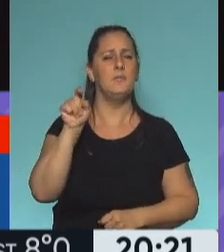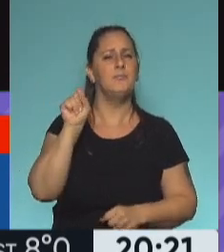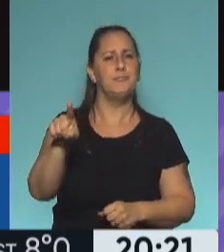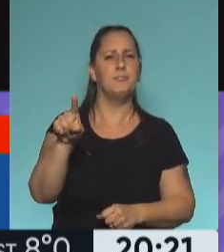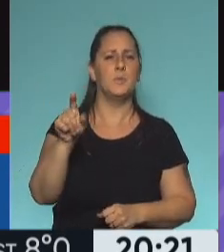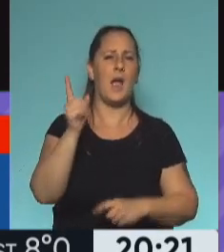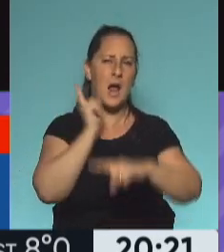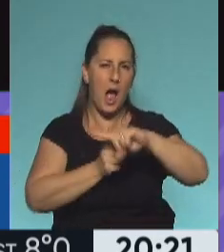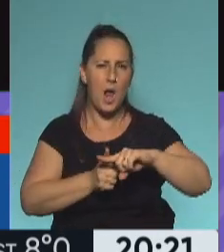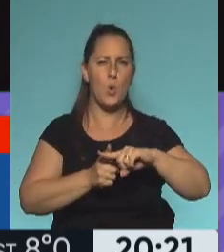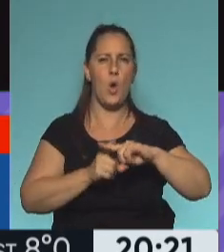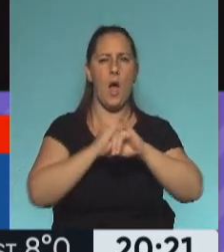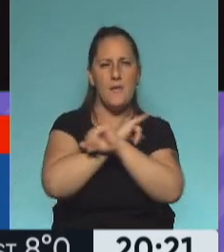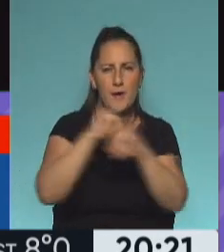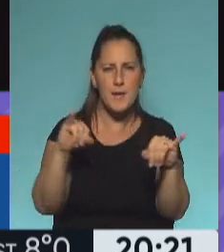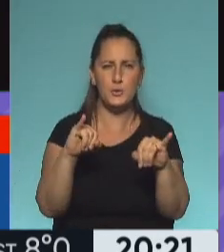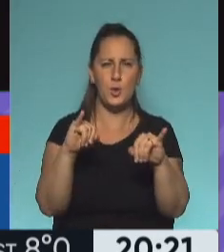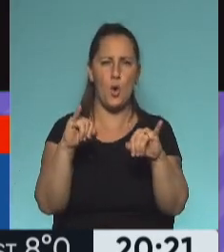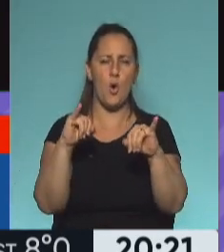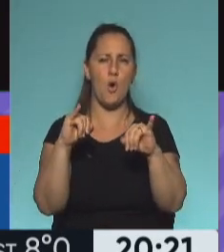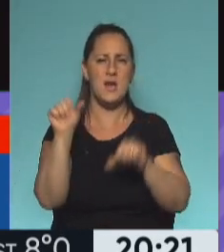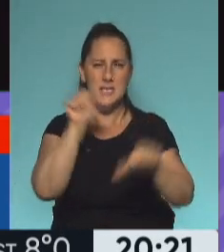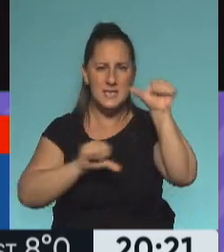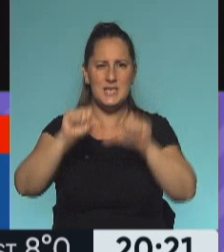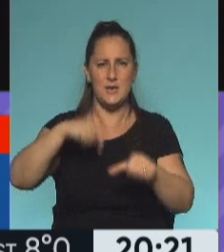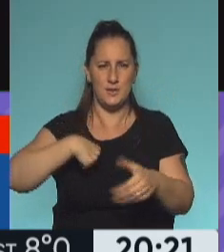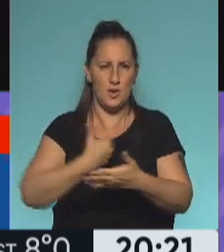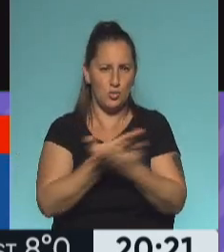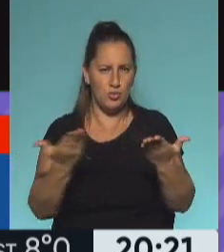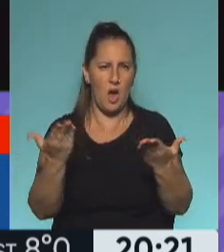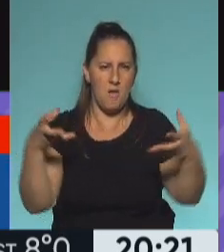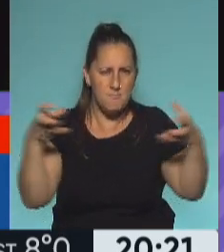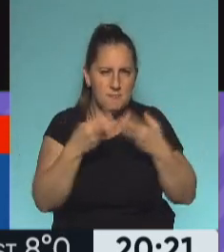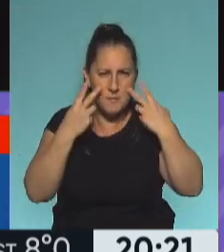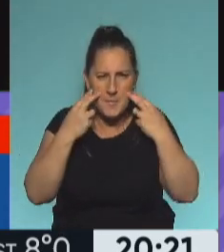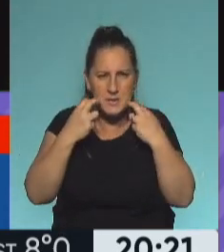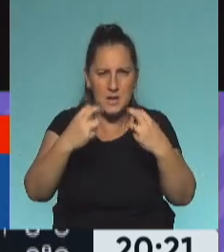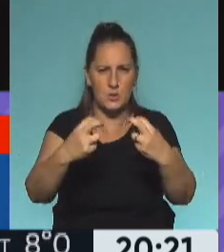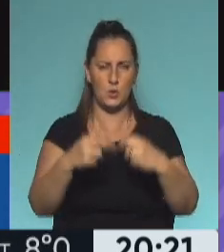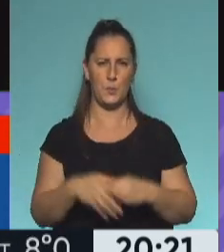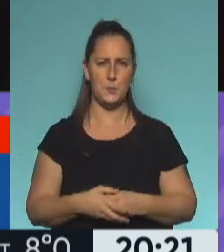del cálculo, la información y las ciencias sociales. Y